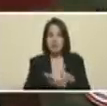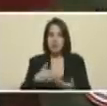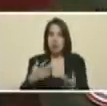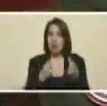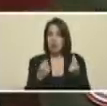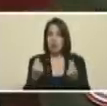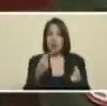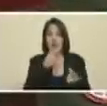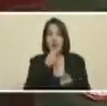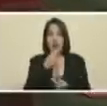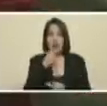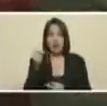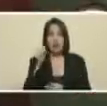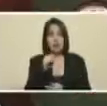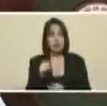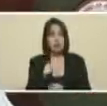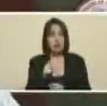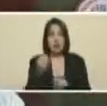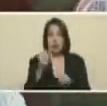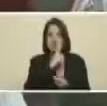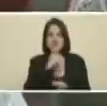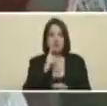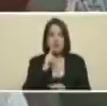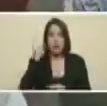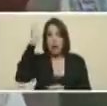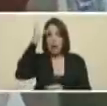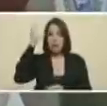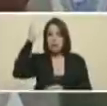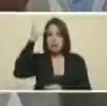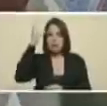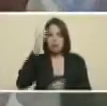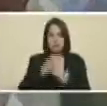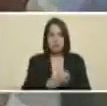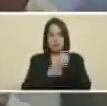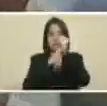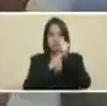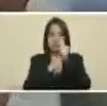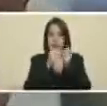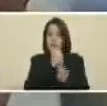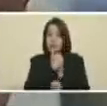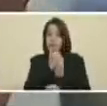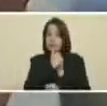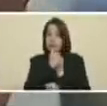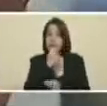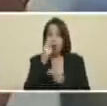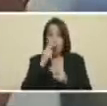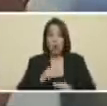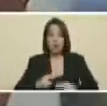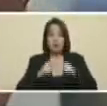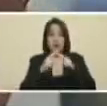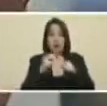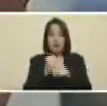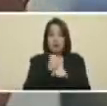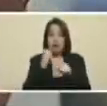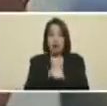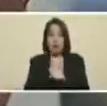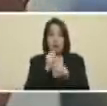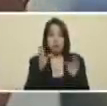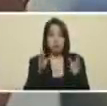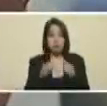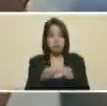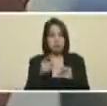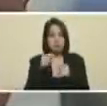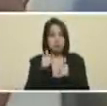eso? Capacidad, liderazgo, convicción, honestidad, eficiencia de un